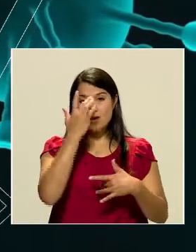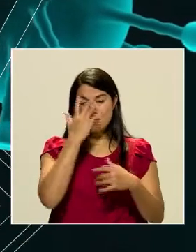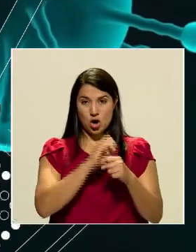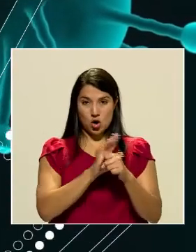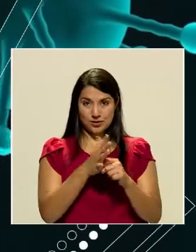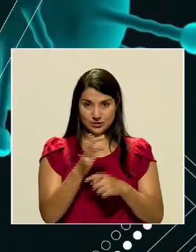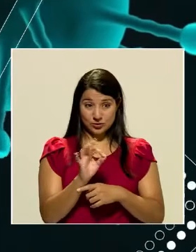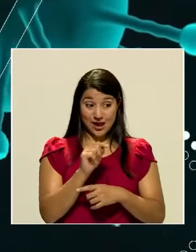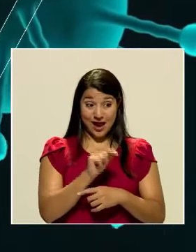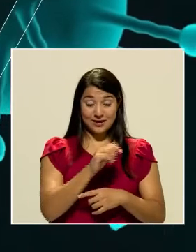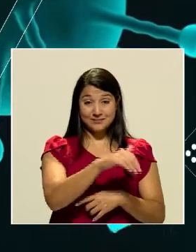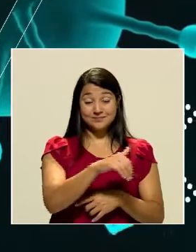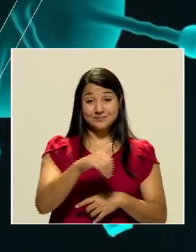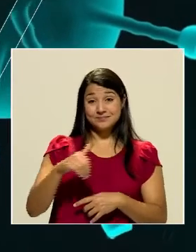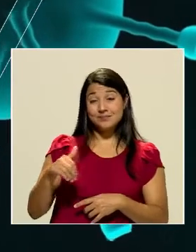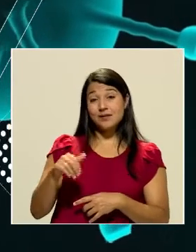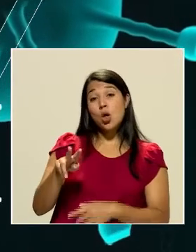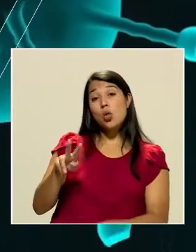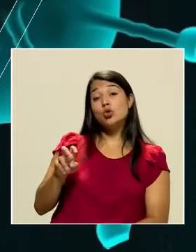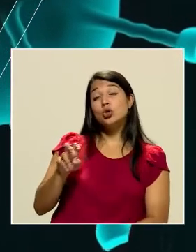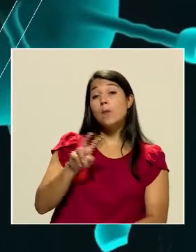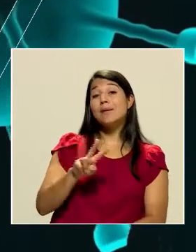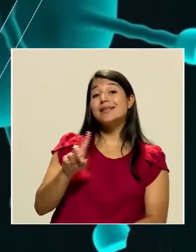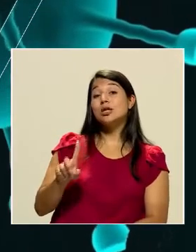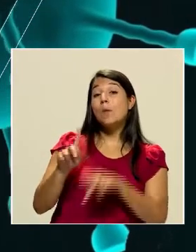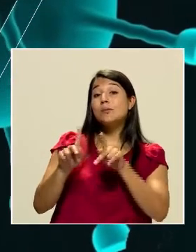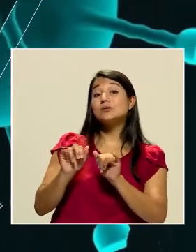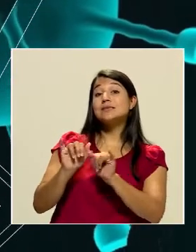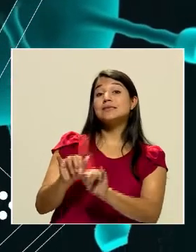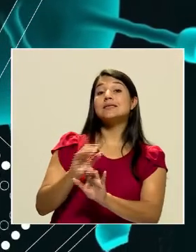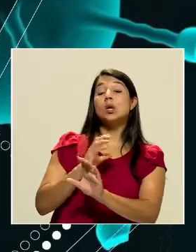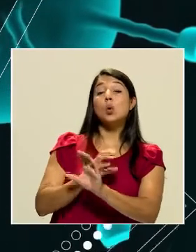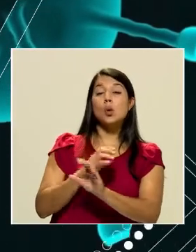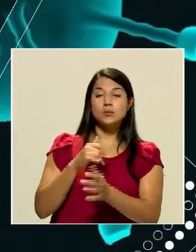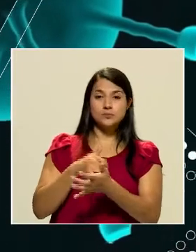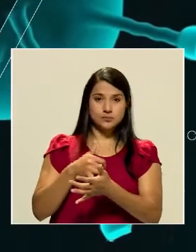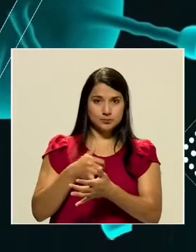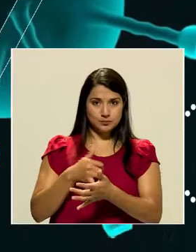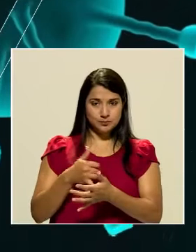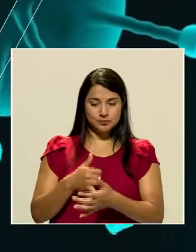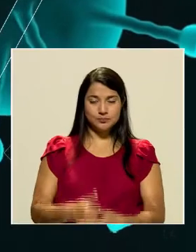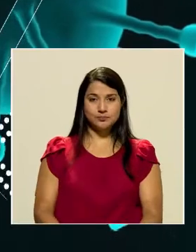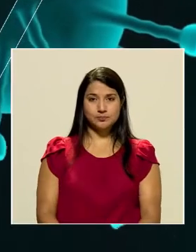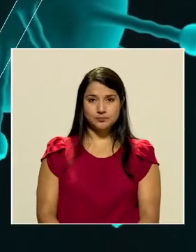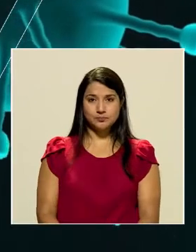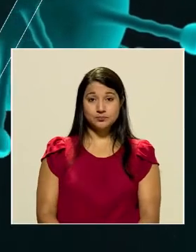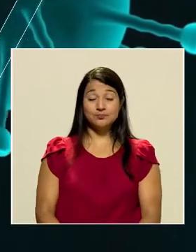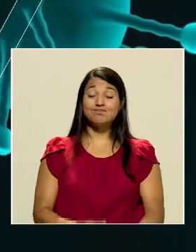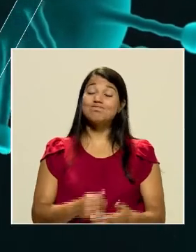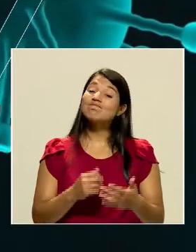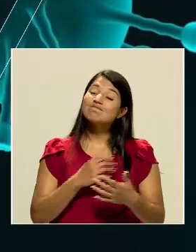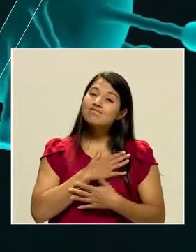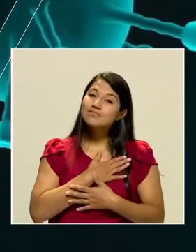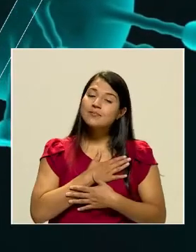COVID-19. De ellos, 221 personas requieren cuidados intensivos.